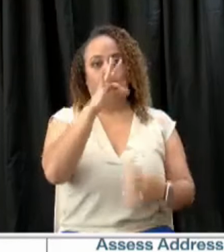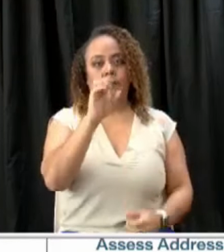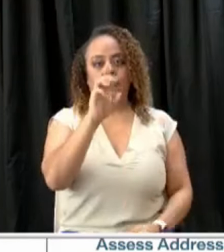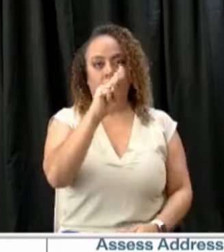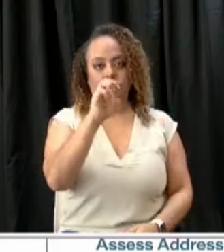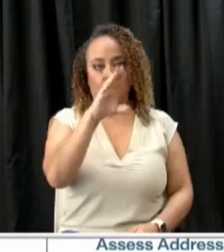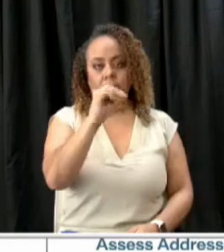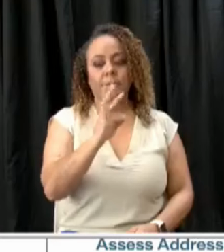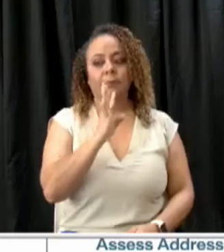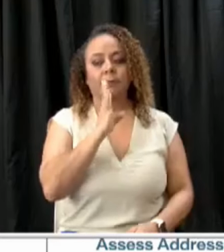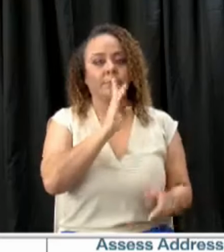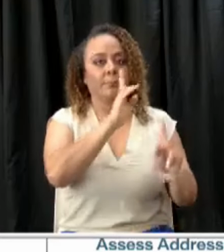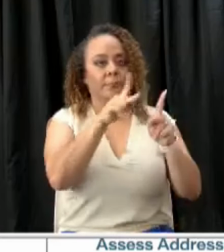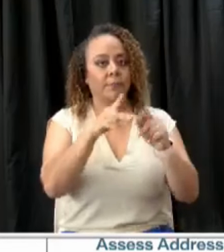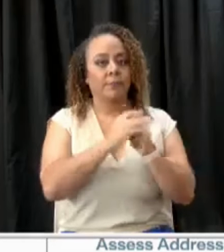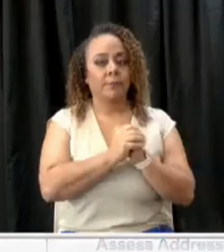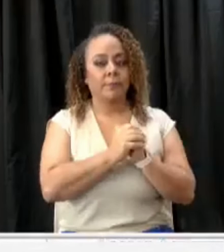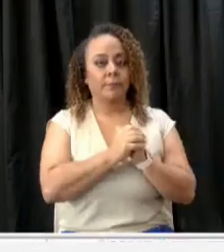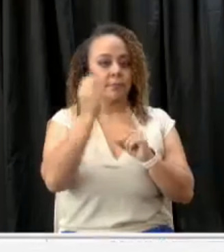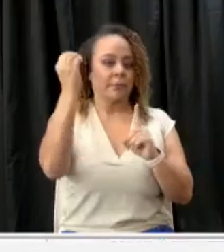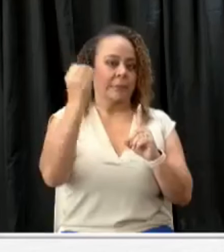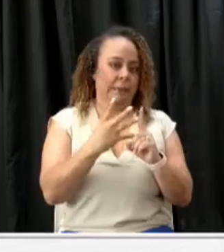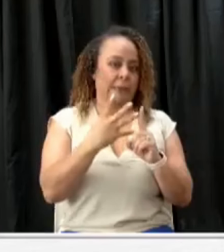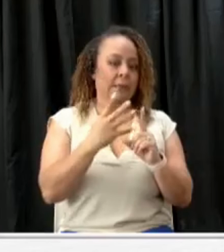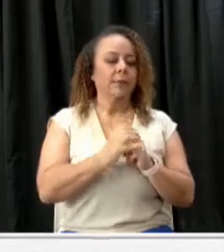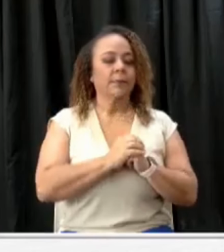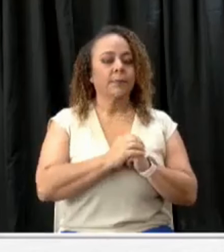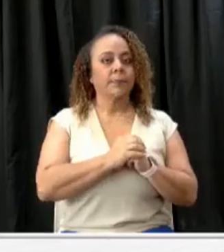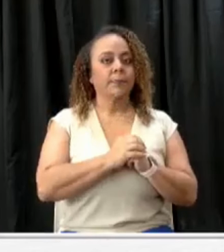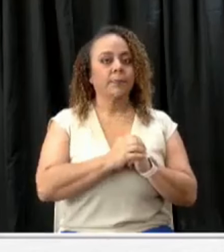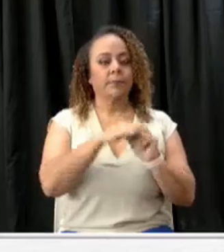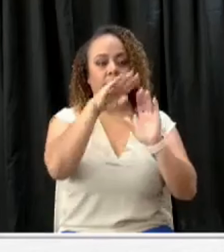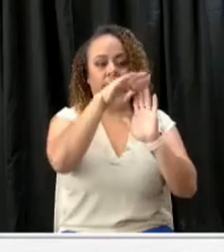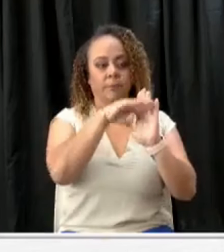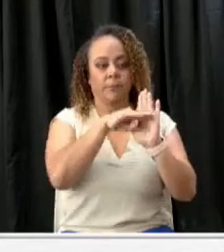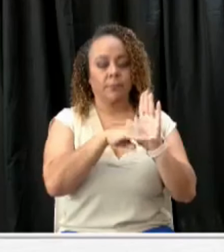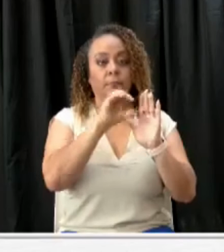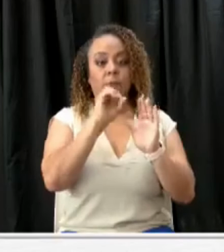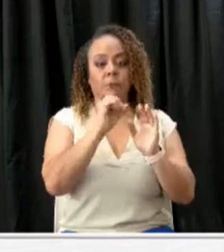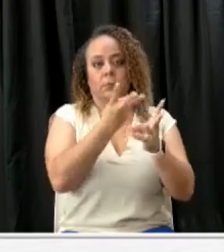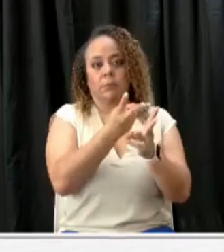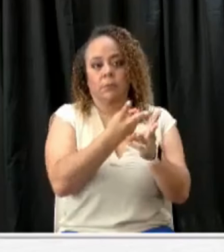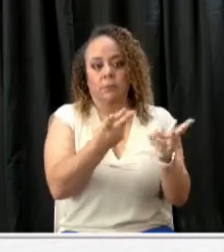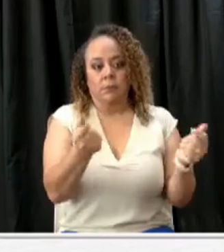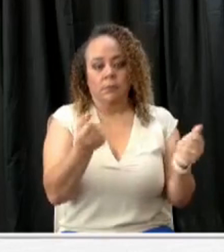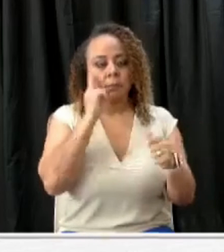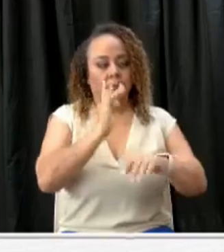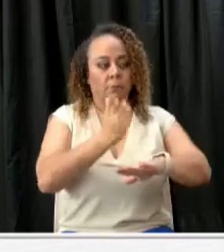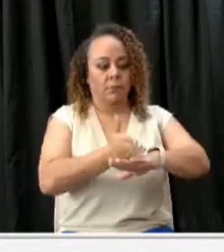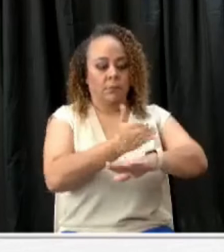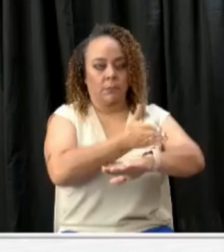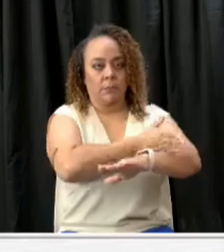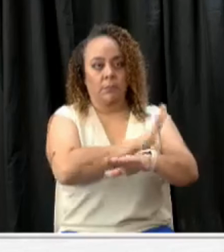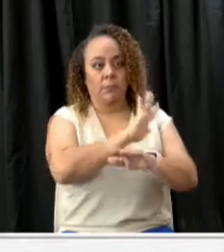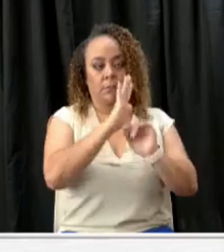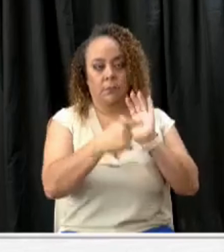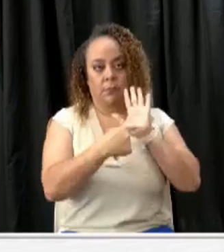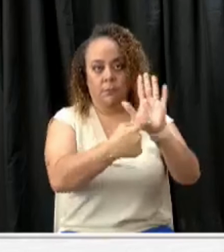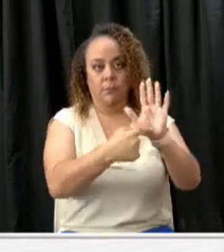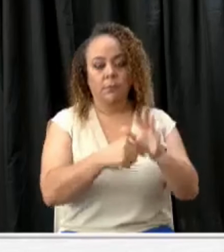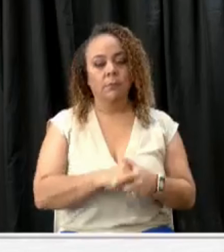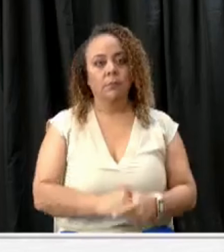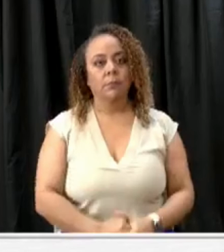todo cuando hablamos de personas que están expuestas al sol, es que las medidas o las soluciones para mejorar su exposición